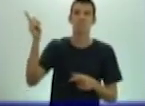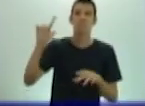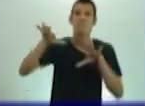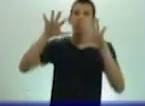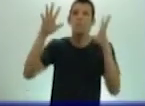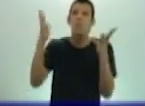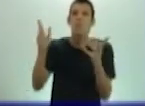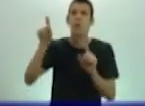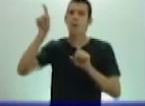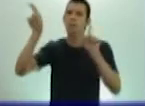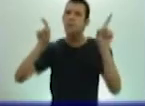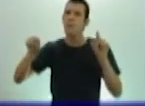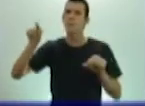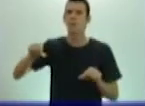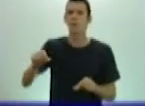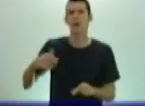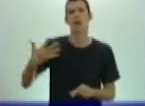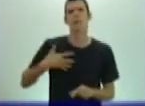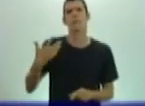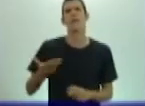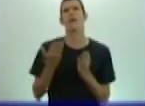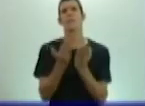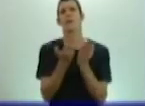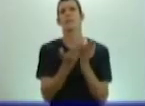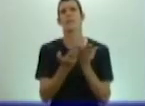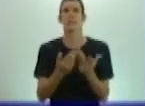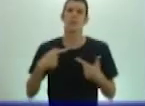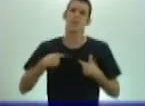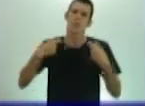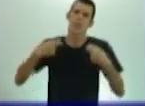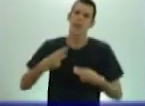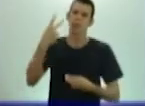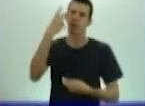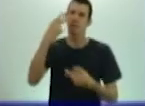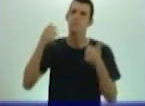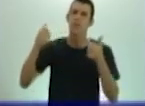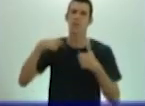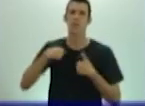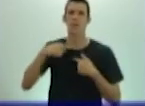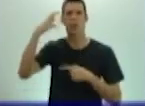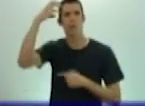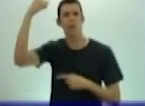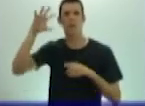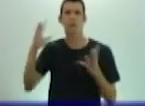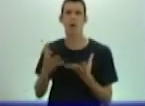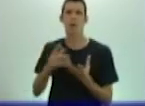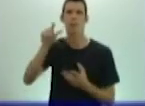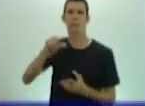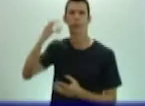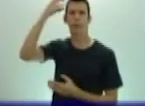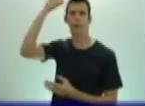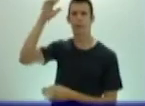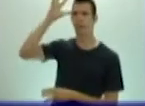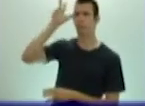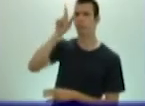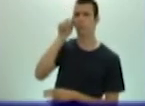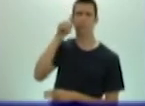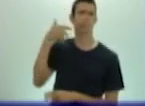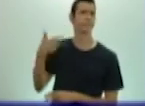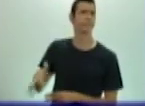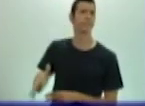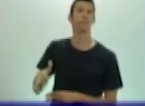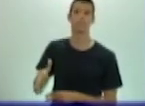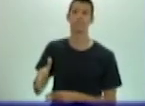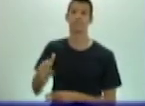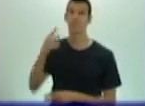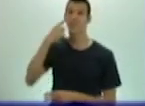derechos, y sin embargo hay gobiernos que no asumen y que no dan oído a esas necesidades. Por tanto, también desde la propia historia nos va